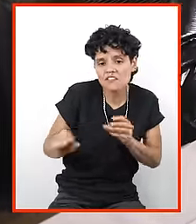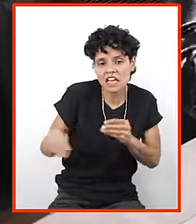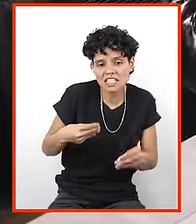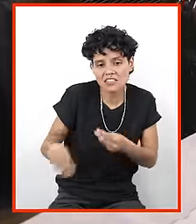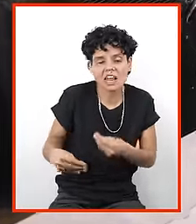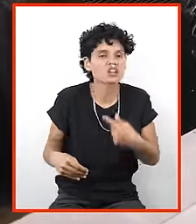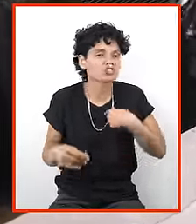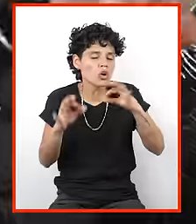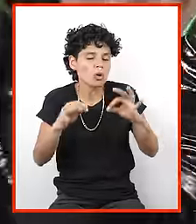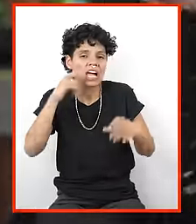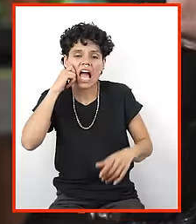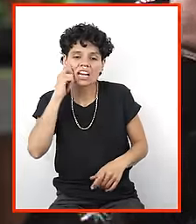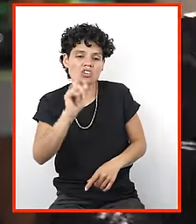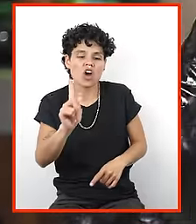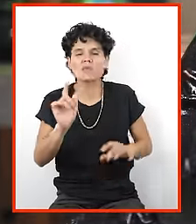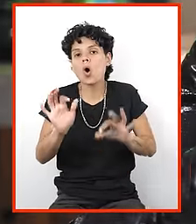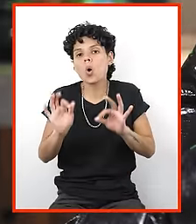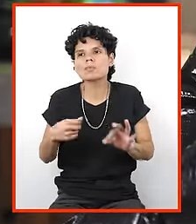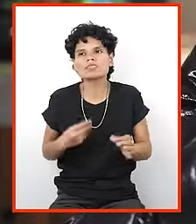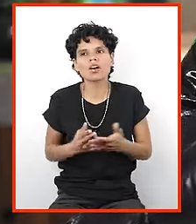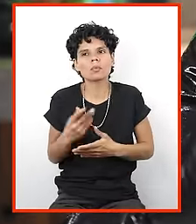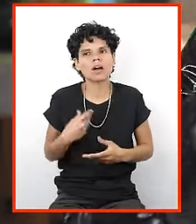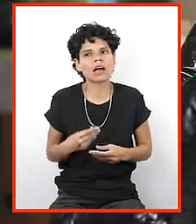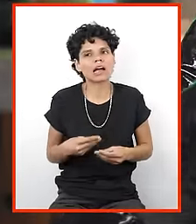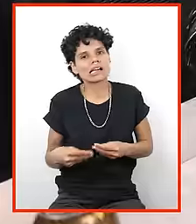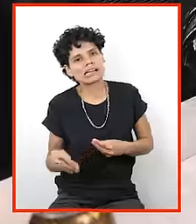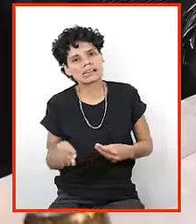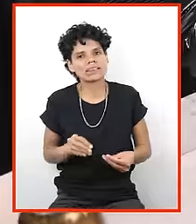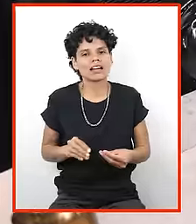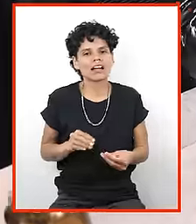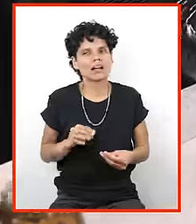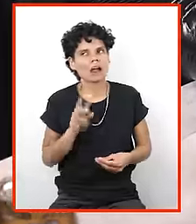dos flexitarianos. Mira, yo por mí no comiera carne, pero ahí me pongo flexible